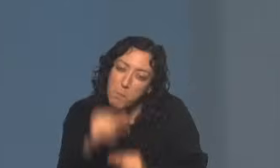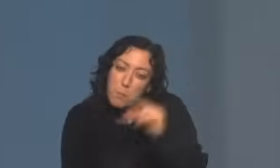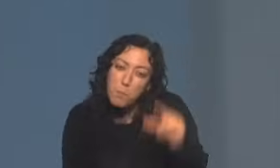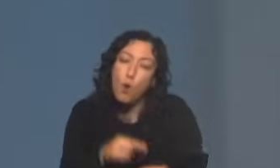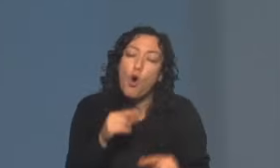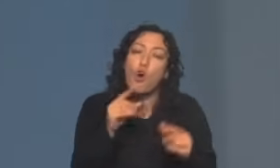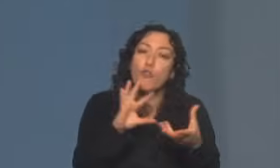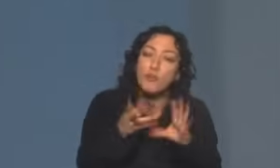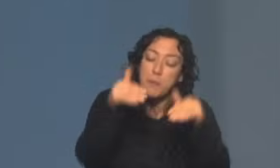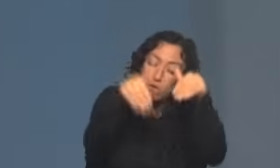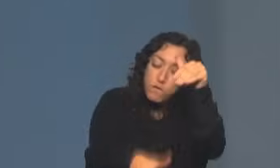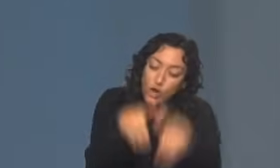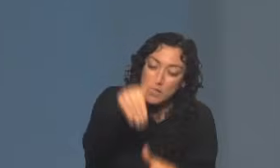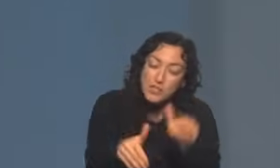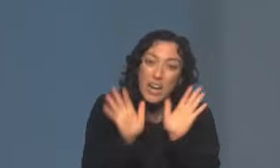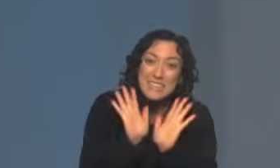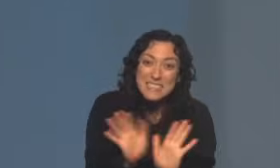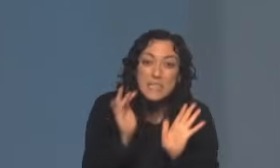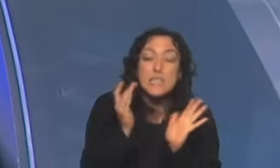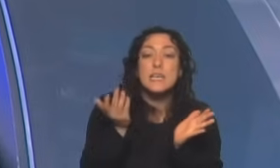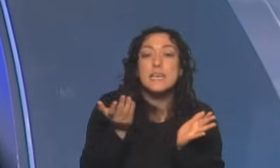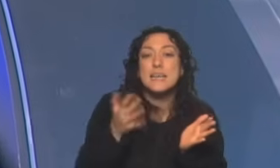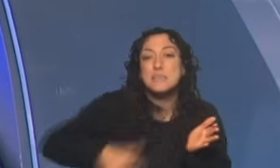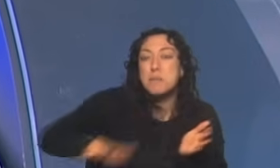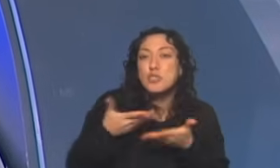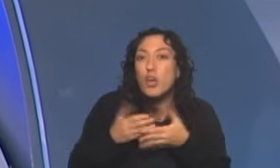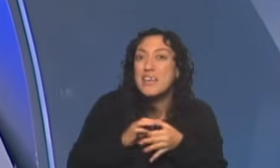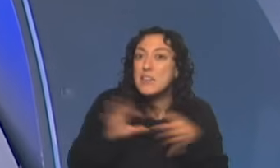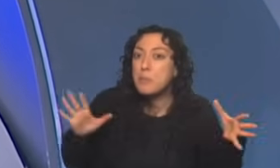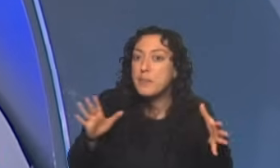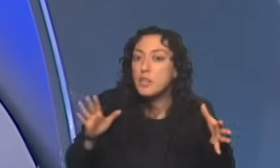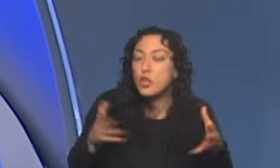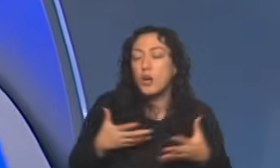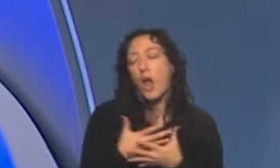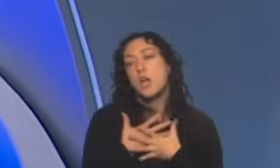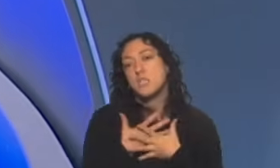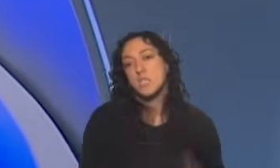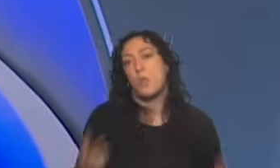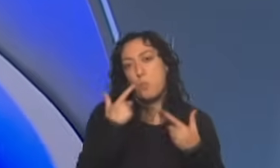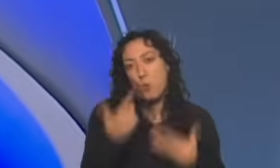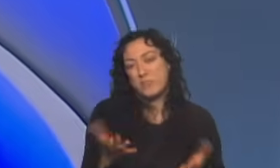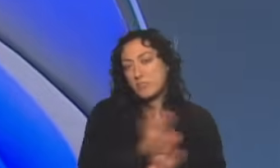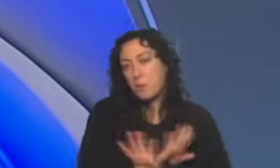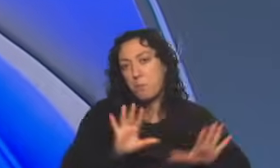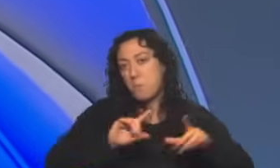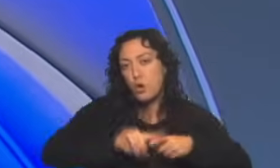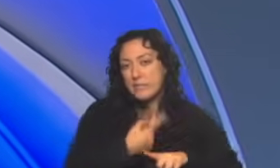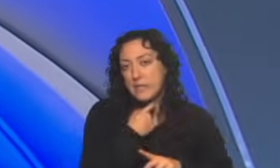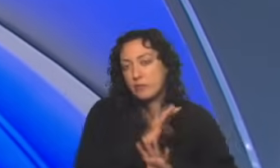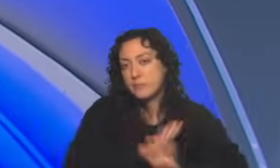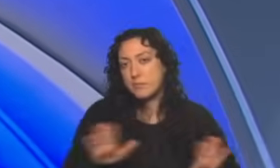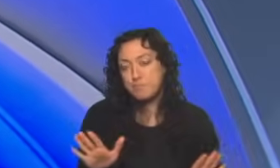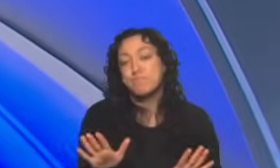este voto al espacio independiente, empieza a mostrar un agotamiento fuerte de la política. Me parece que